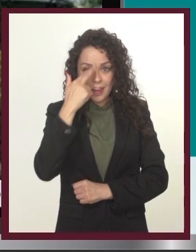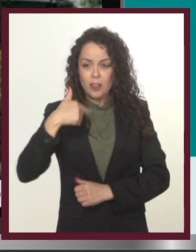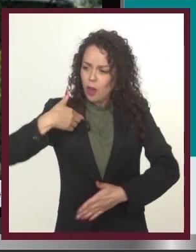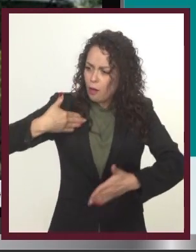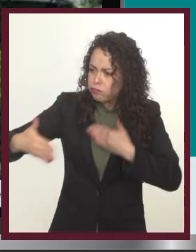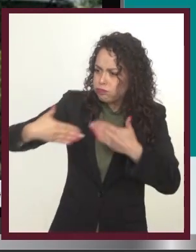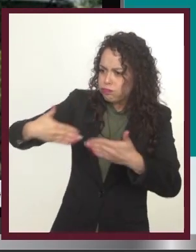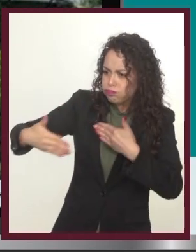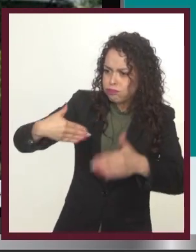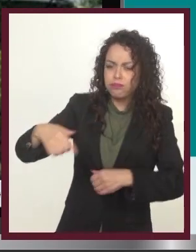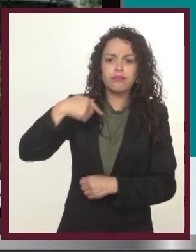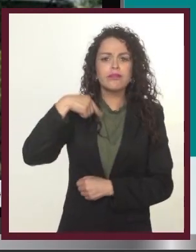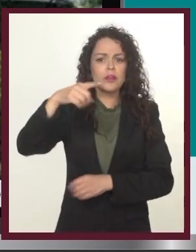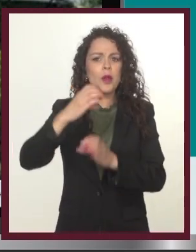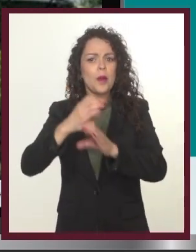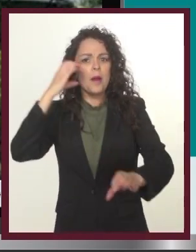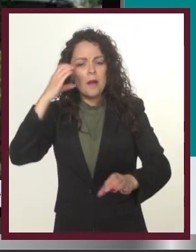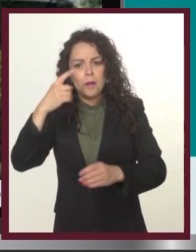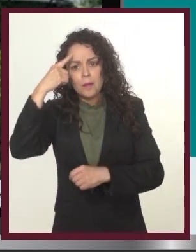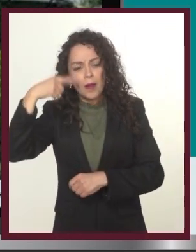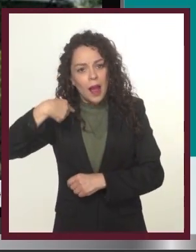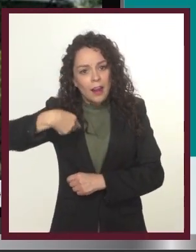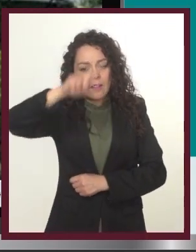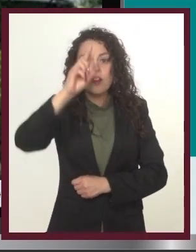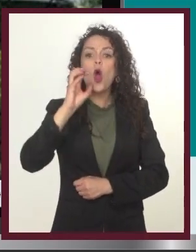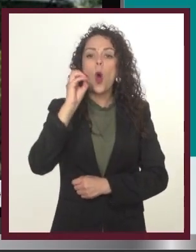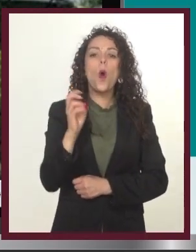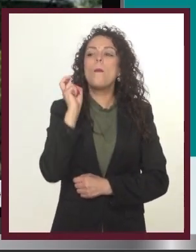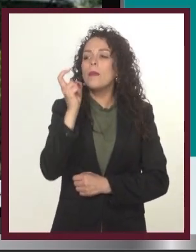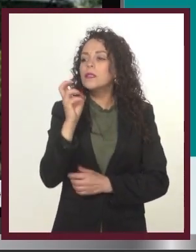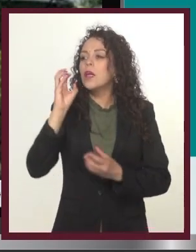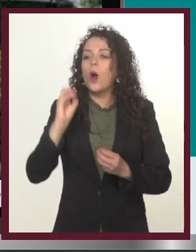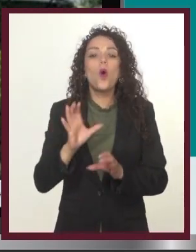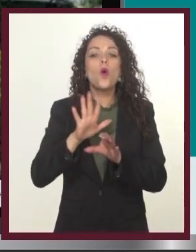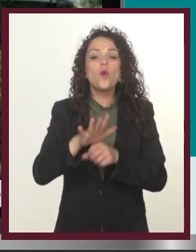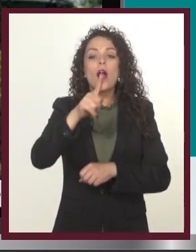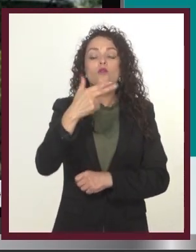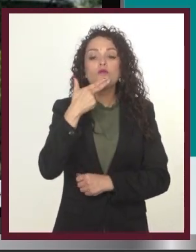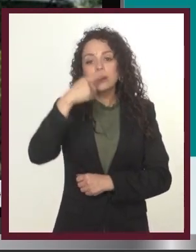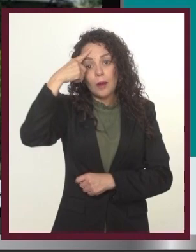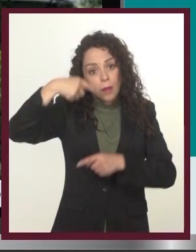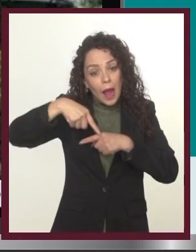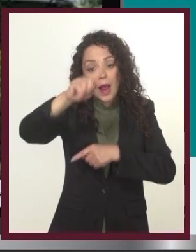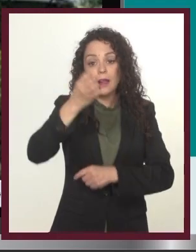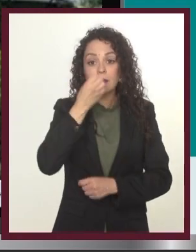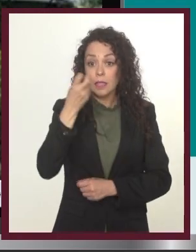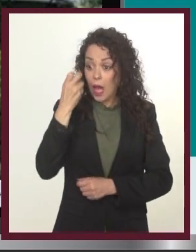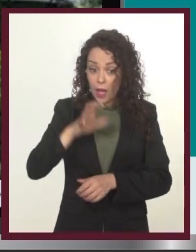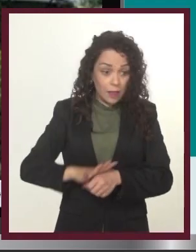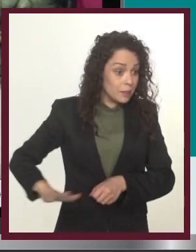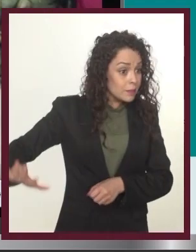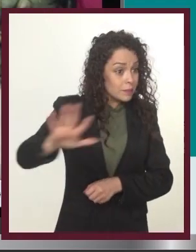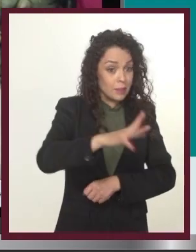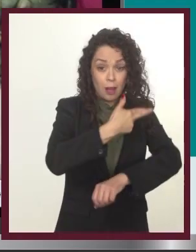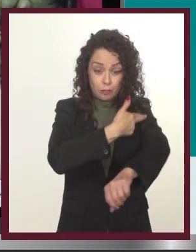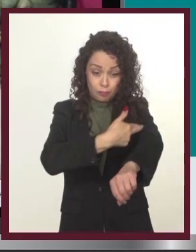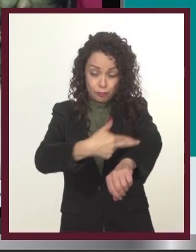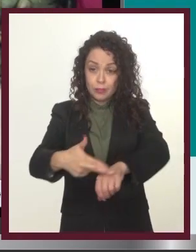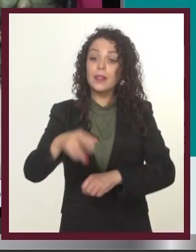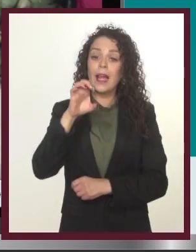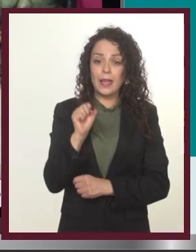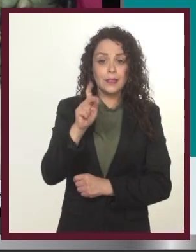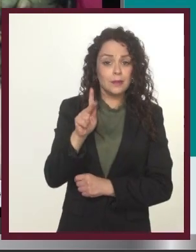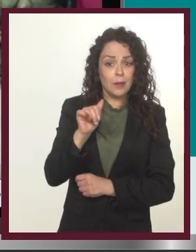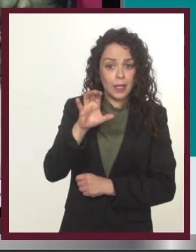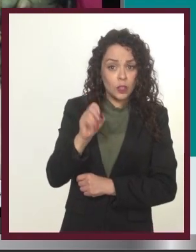yo caminando o tomaba un autobús o en qué me iba yo para llegar a la escuela en ese recorrido. Todo ese recorrido es espacio público. Y que utilicen más